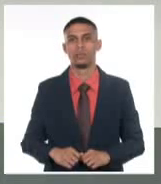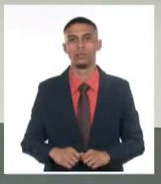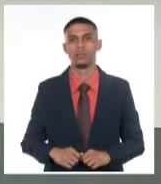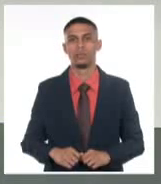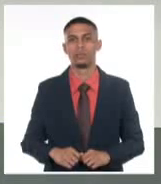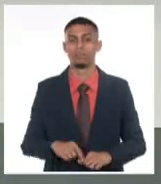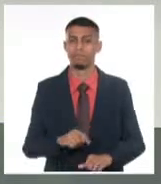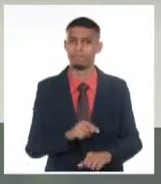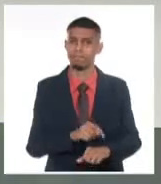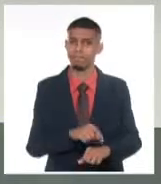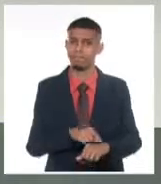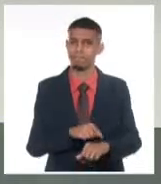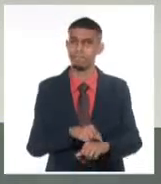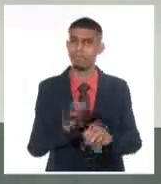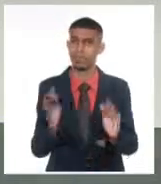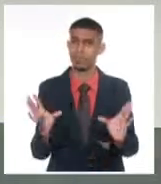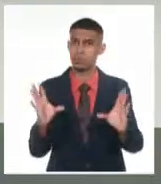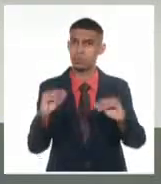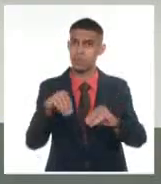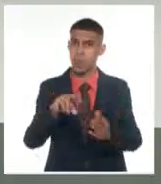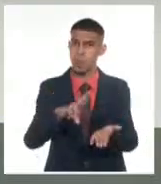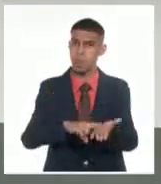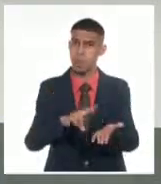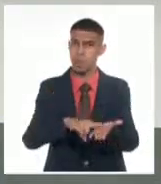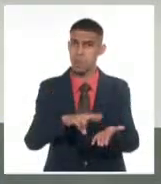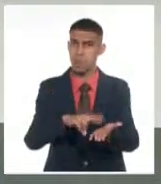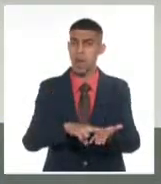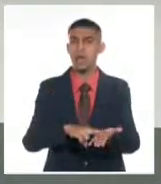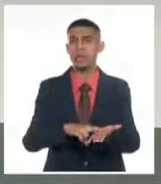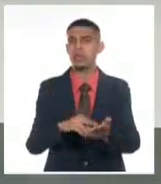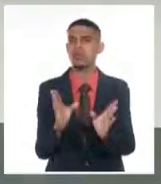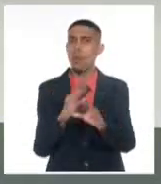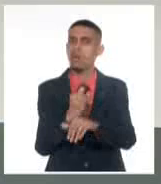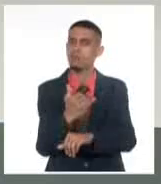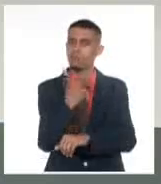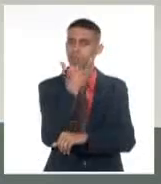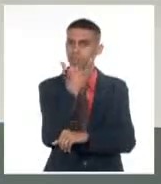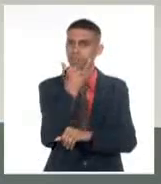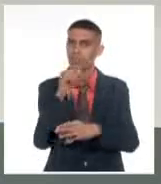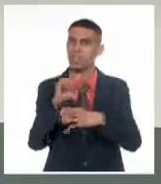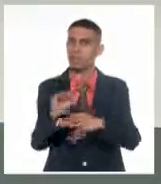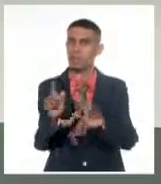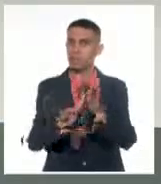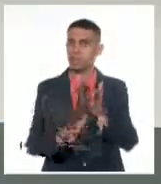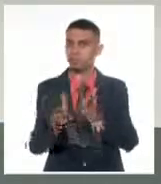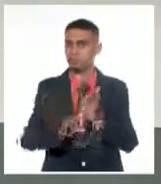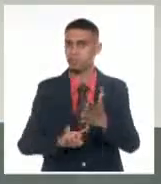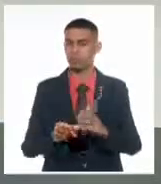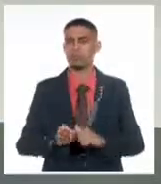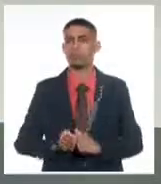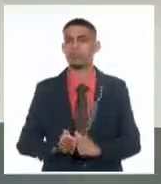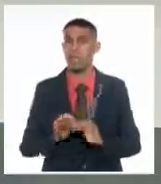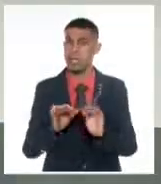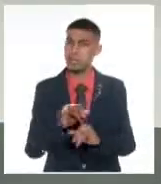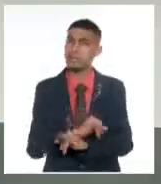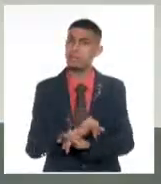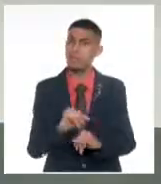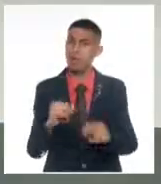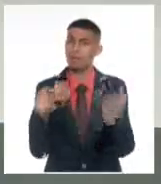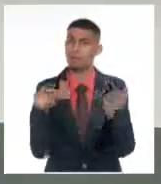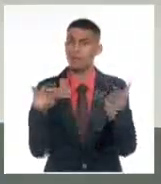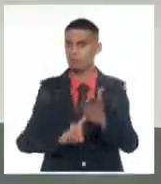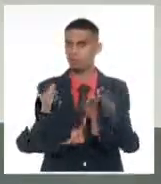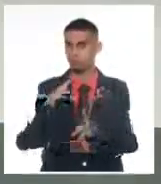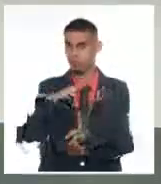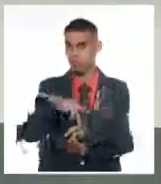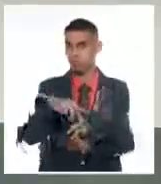En el horario diurno de este martes no se pronostican afectaciones en el servicio eléctrico por capacidad de generación, según informó esta mañana el director técnico